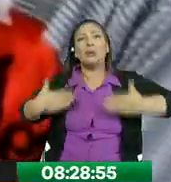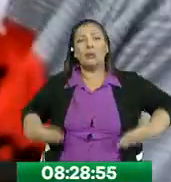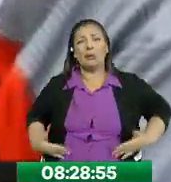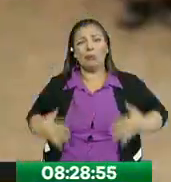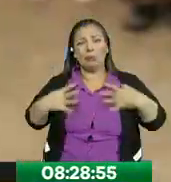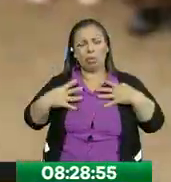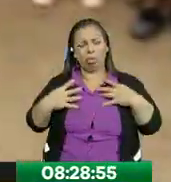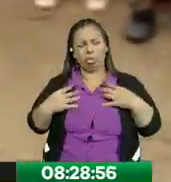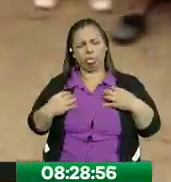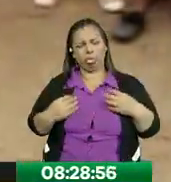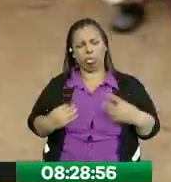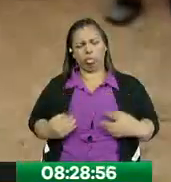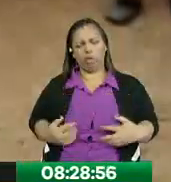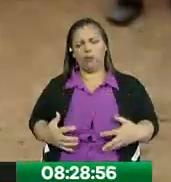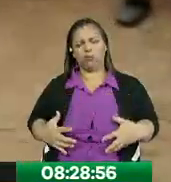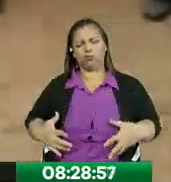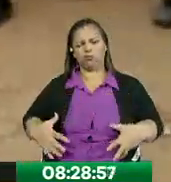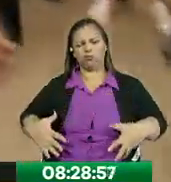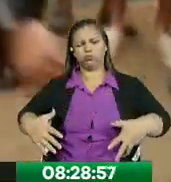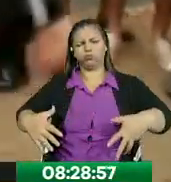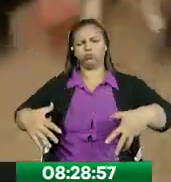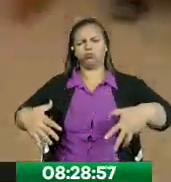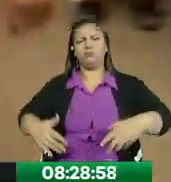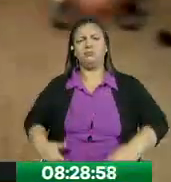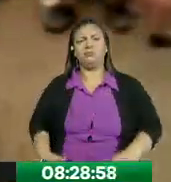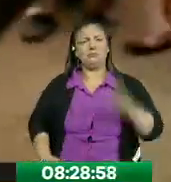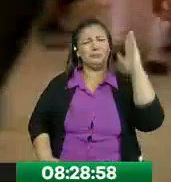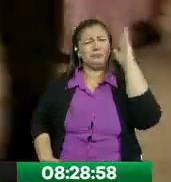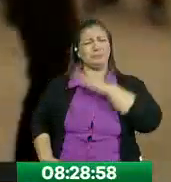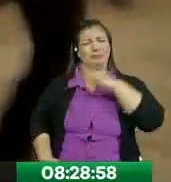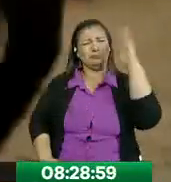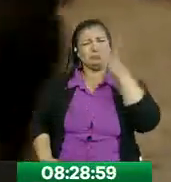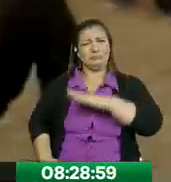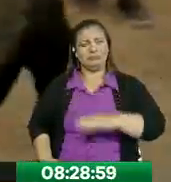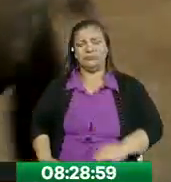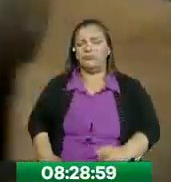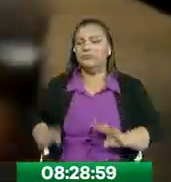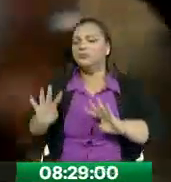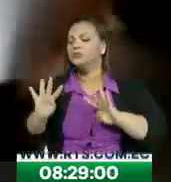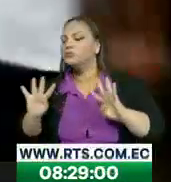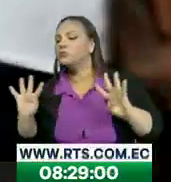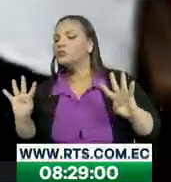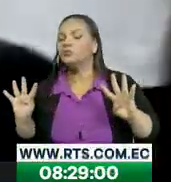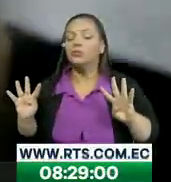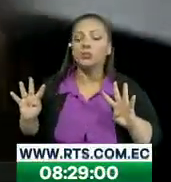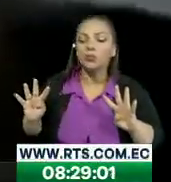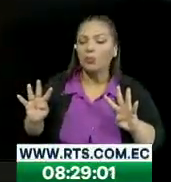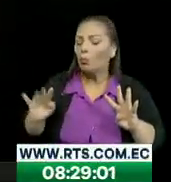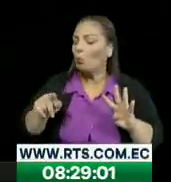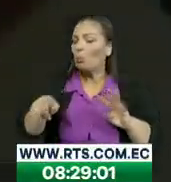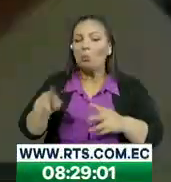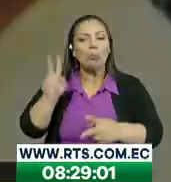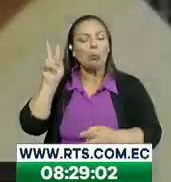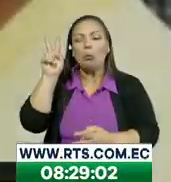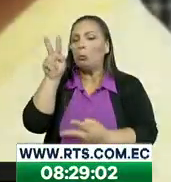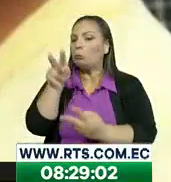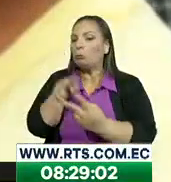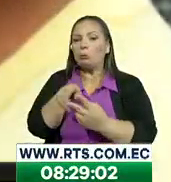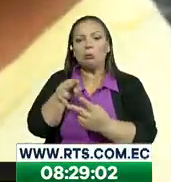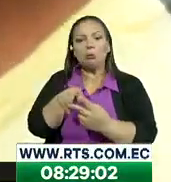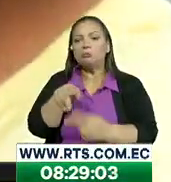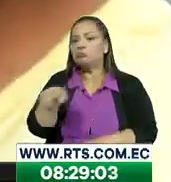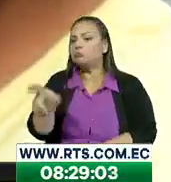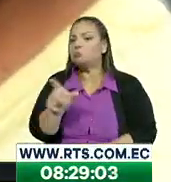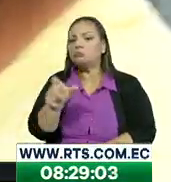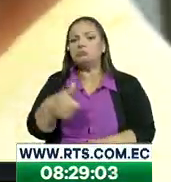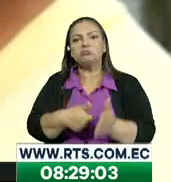estaba hinchado. En el sector nadie la conocía, y si no llevaba ropa, menos documentación. ¿Saben